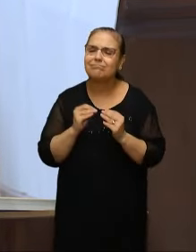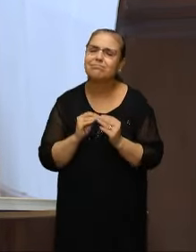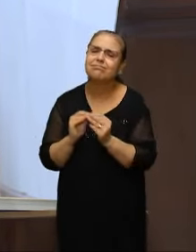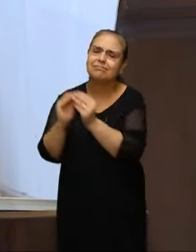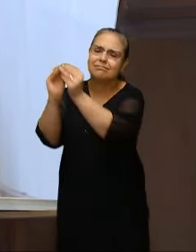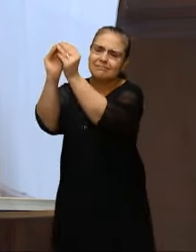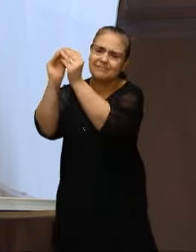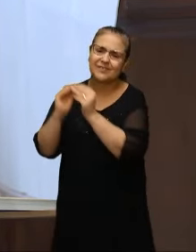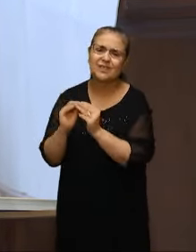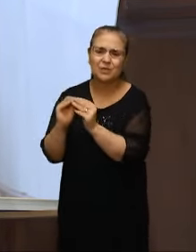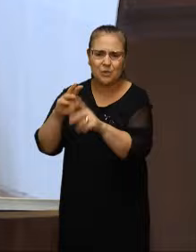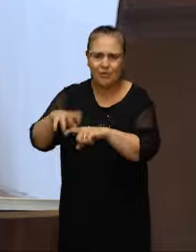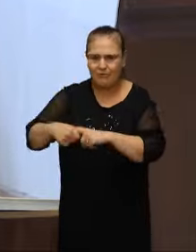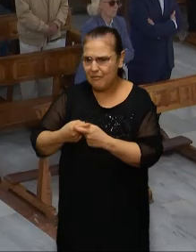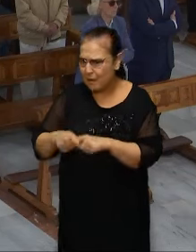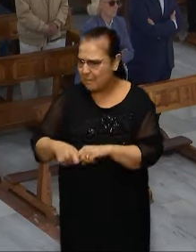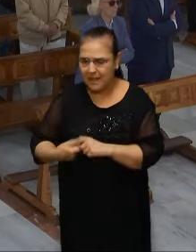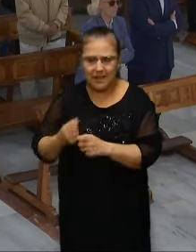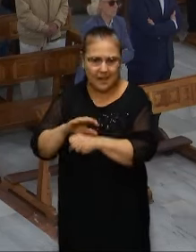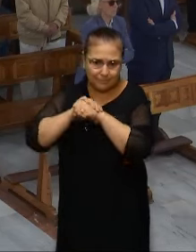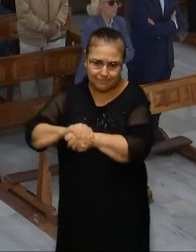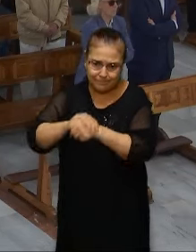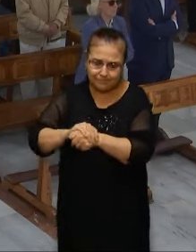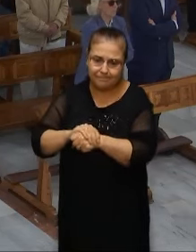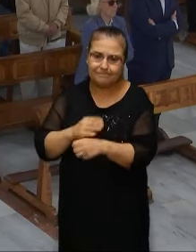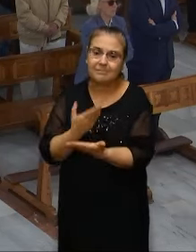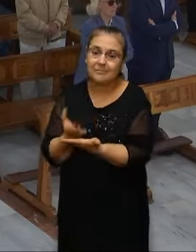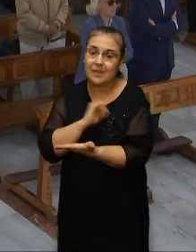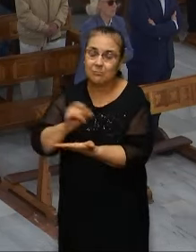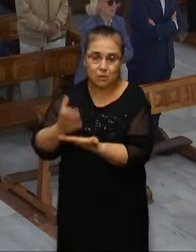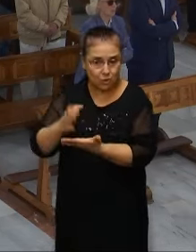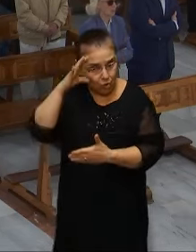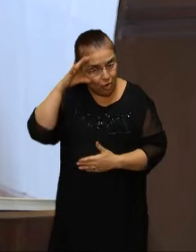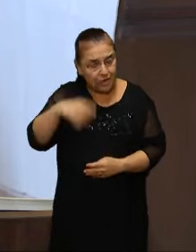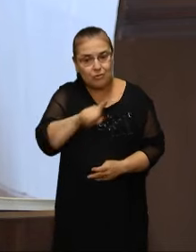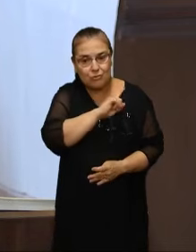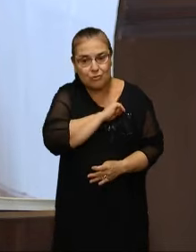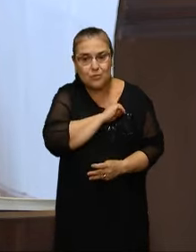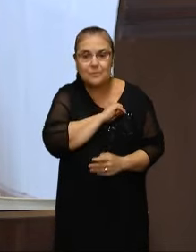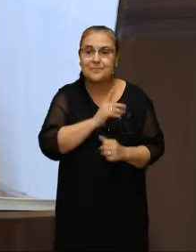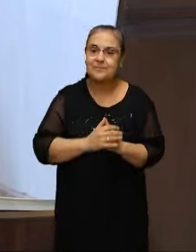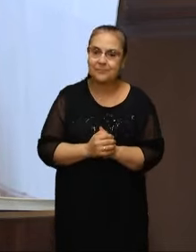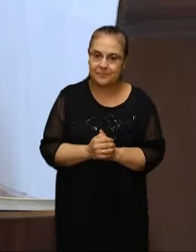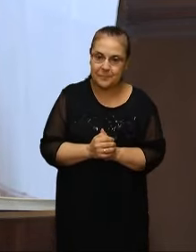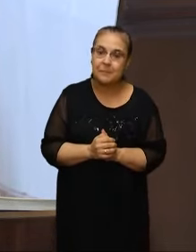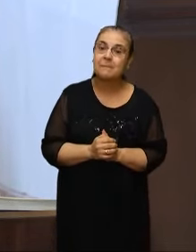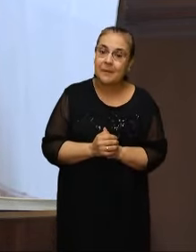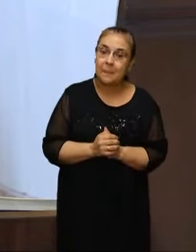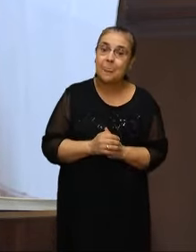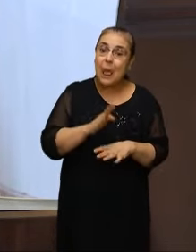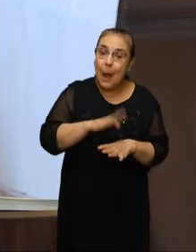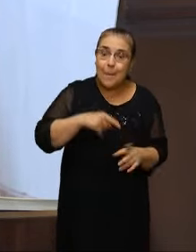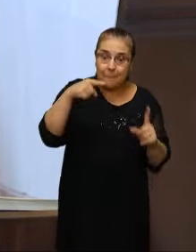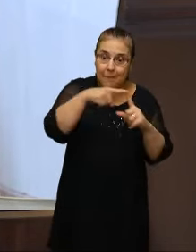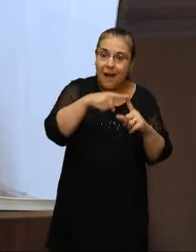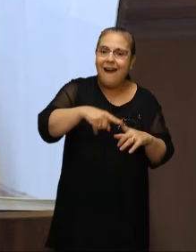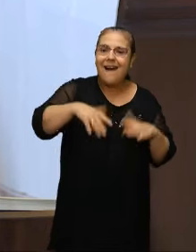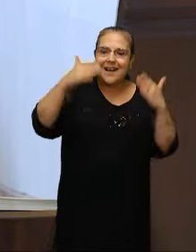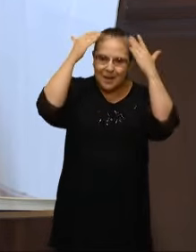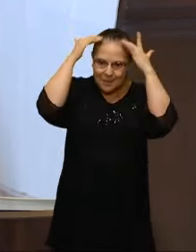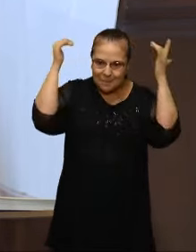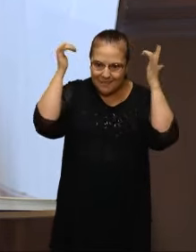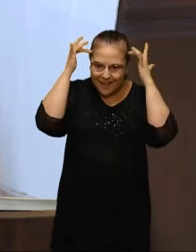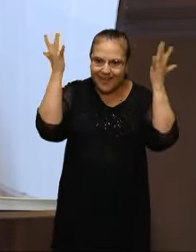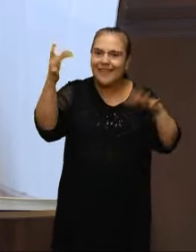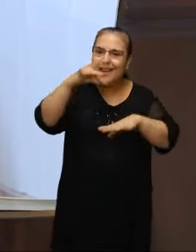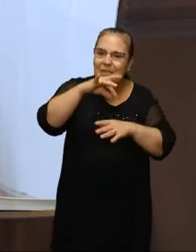de sus familiares y amigos roguemos al Señor te rogamos óyenos para que los médicos enfermeros